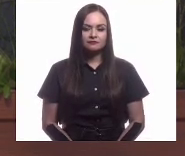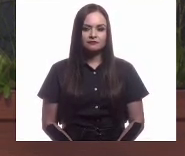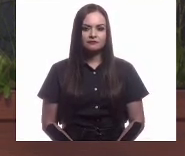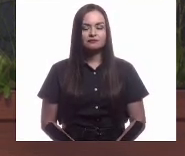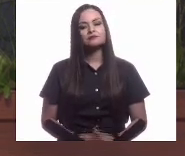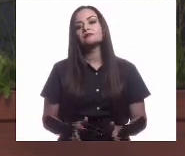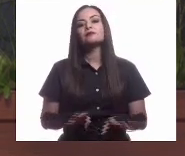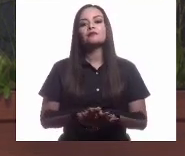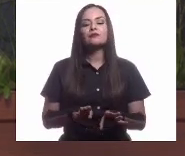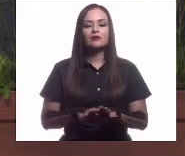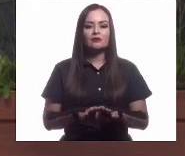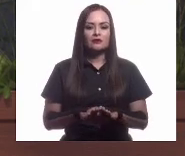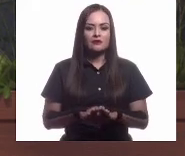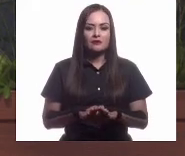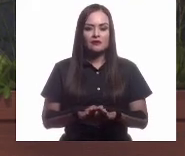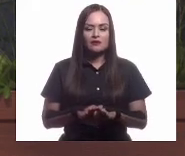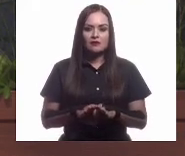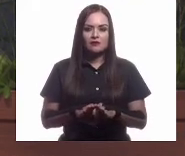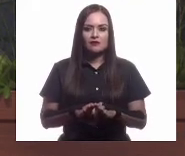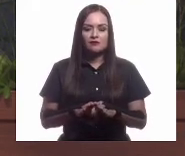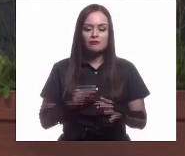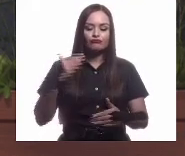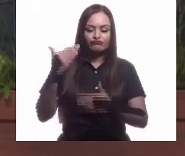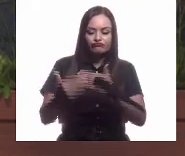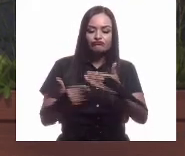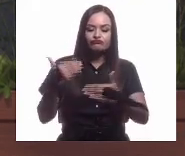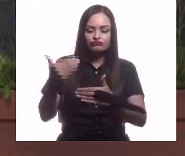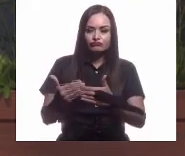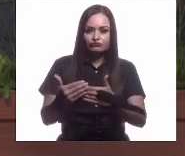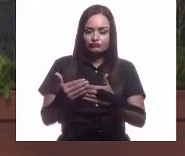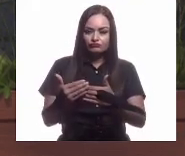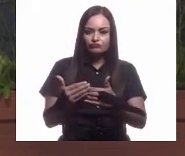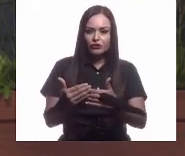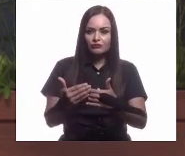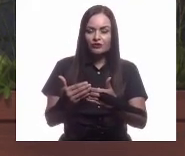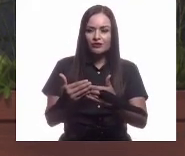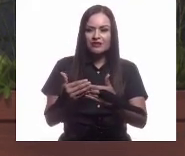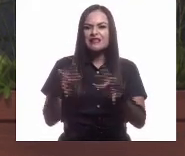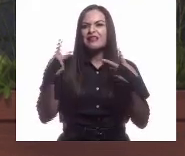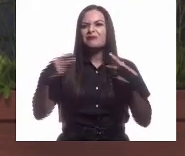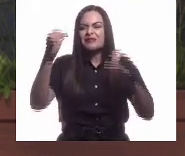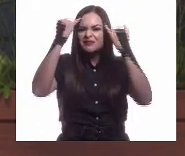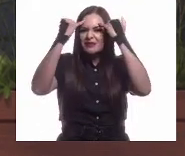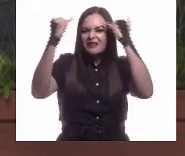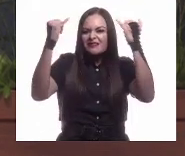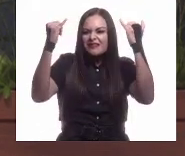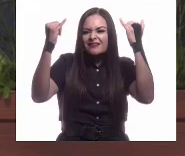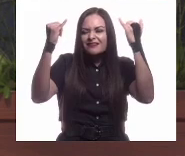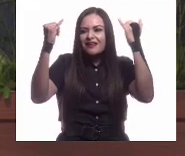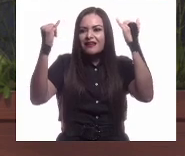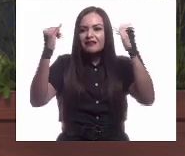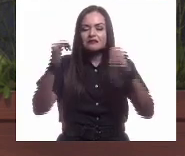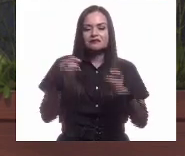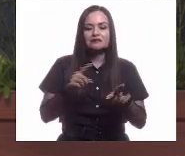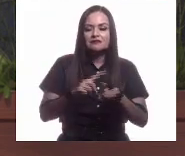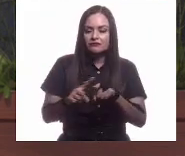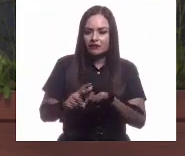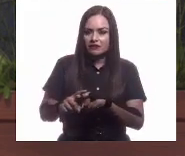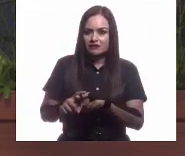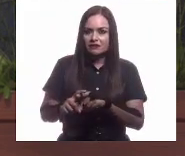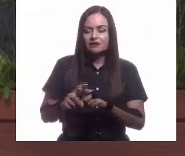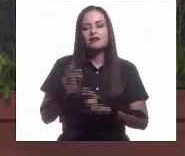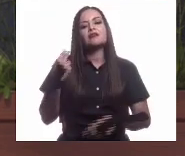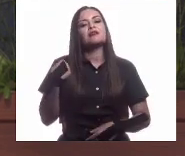Retomar la prosperidad implica romper las cadenas de la ideología y las barreras del aislamiento. Aquí elegimos